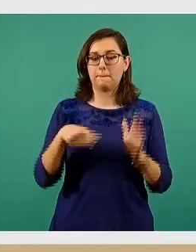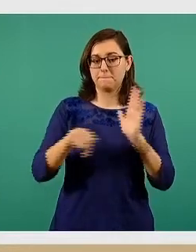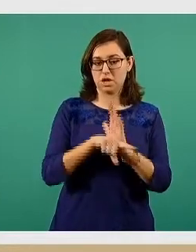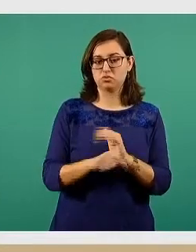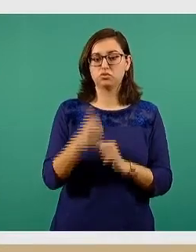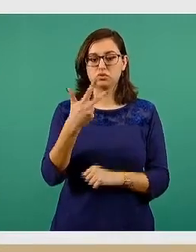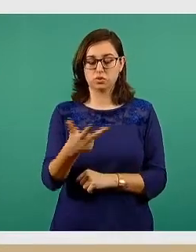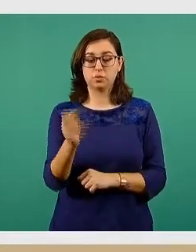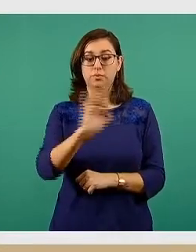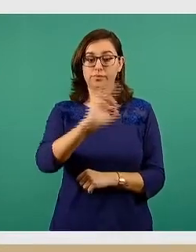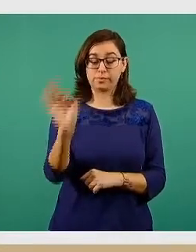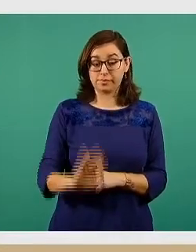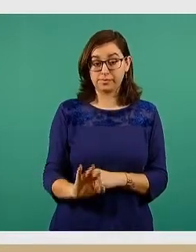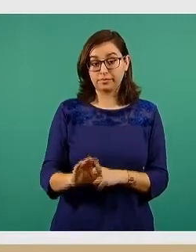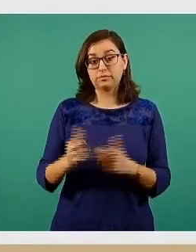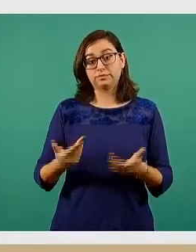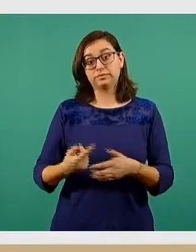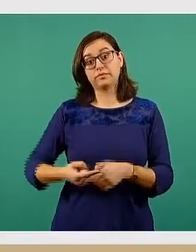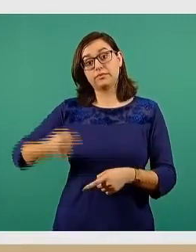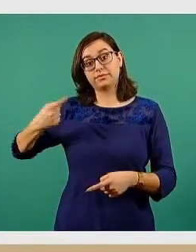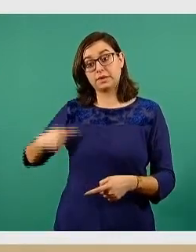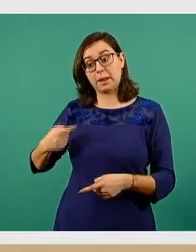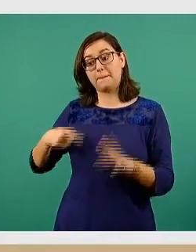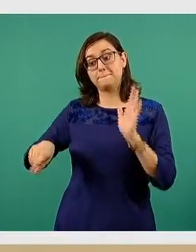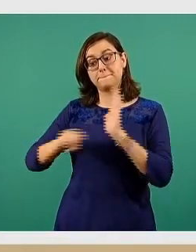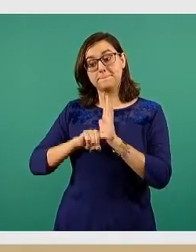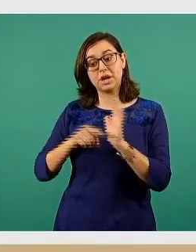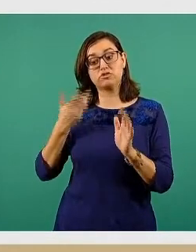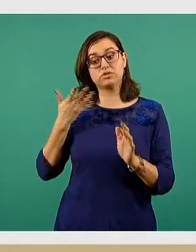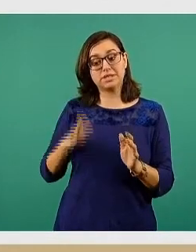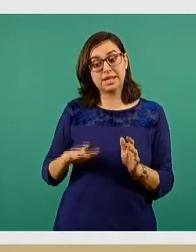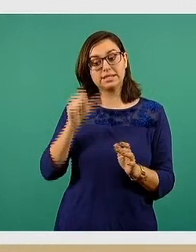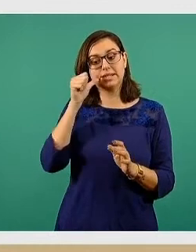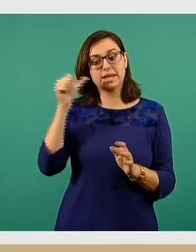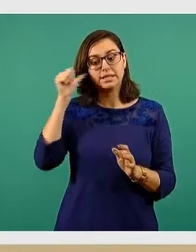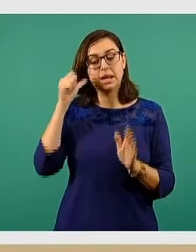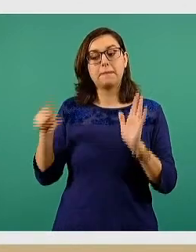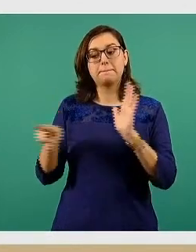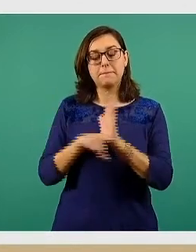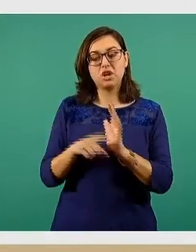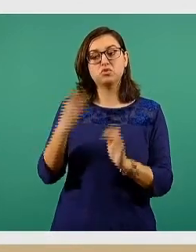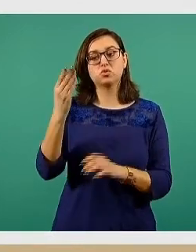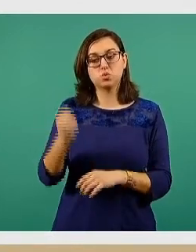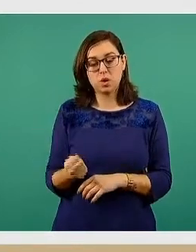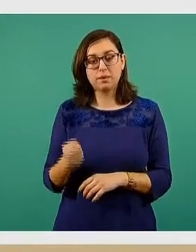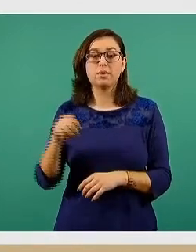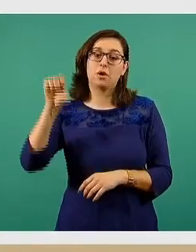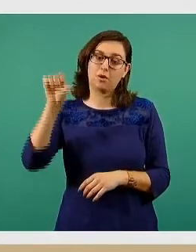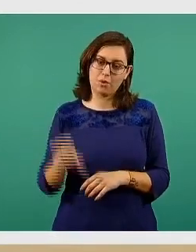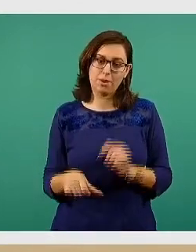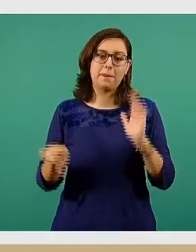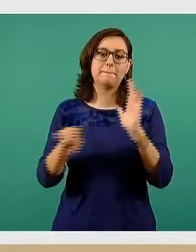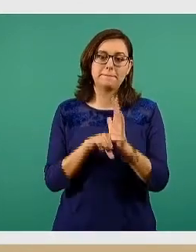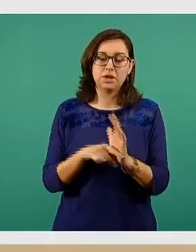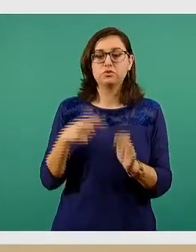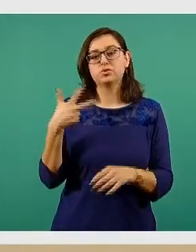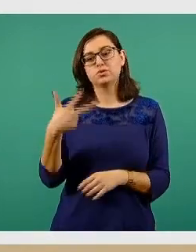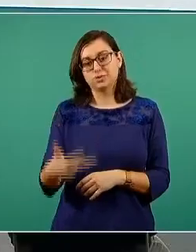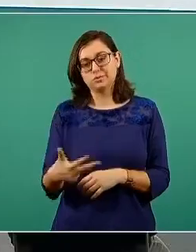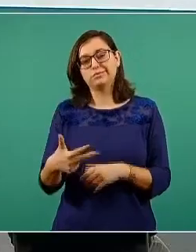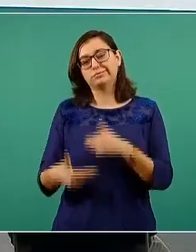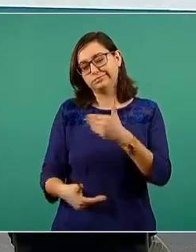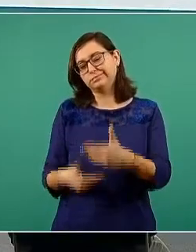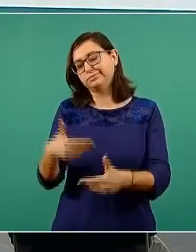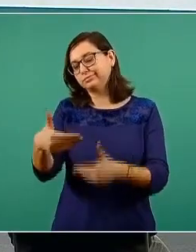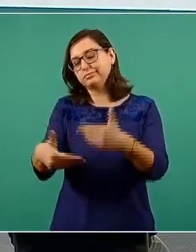menos 8%. Recordemos que abrimos la semana en menos 10, ayer estuvimos en menos 9, hoy estamos en menos 8 y ya identificamos que ese